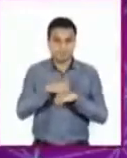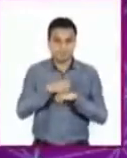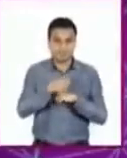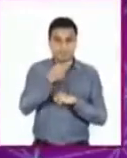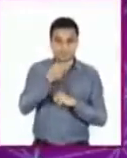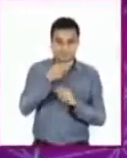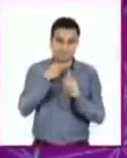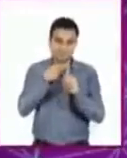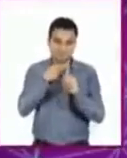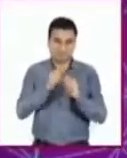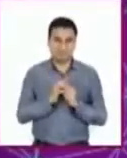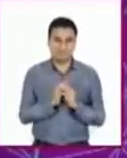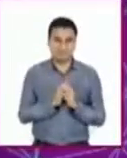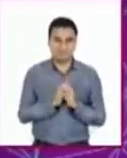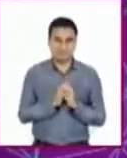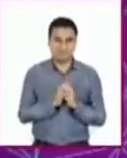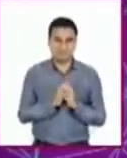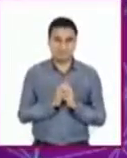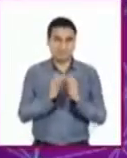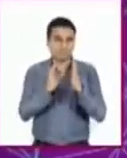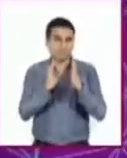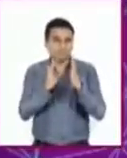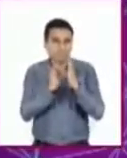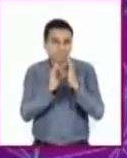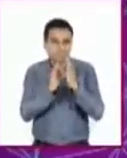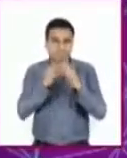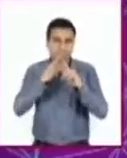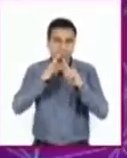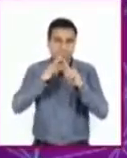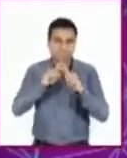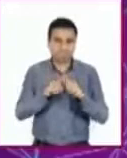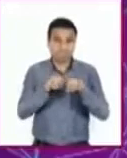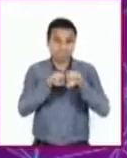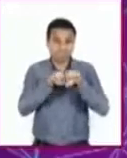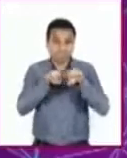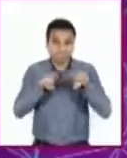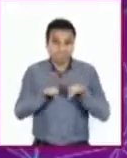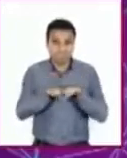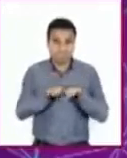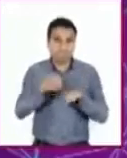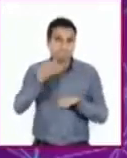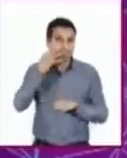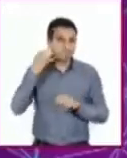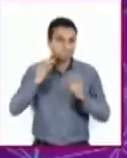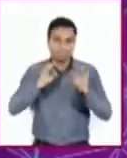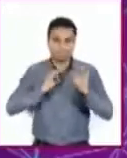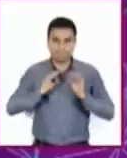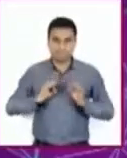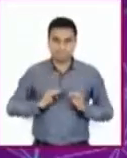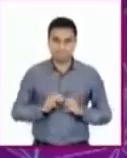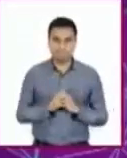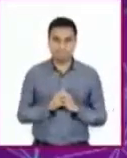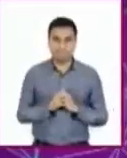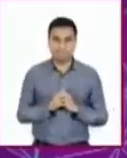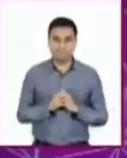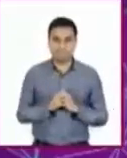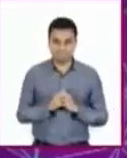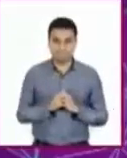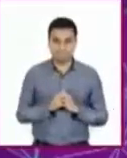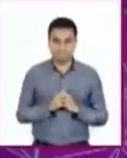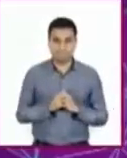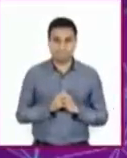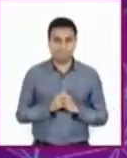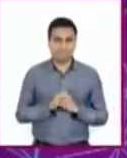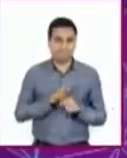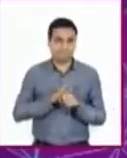y positivos, las puntuaciones que obtuvo el equipo de Jaguares al tomar sus tarjetas, las cuales